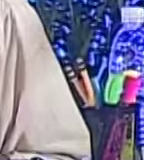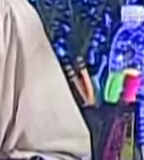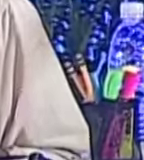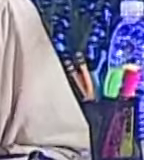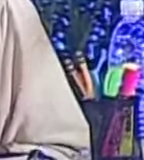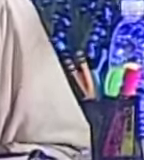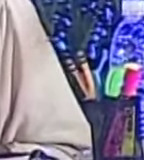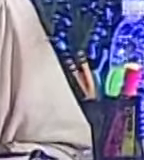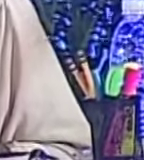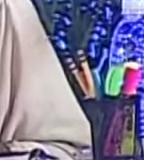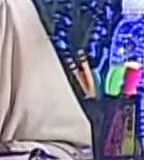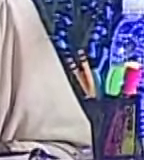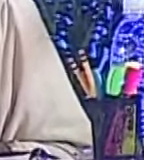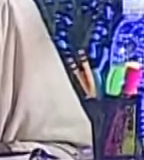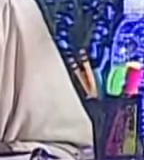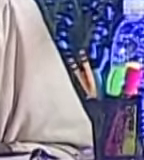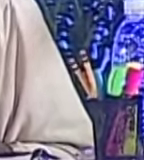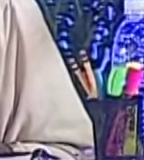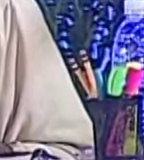Oído todos y todas.